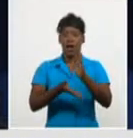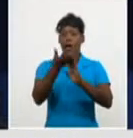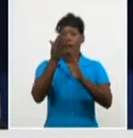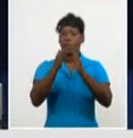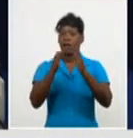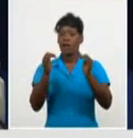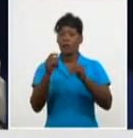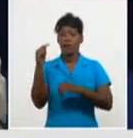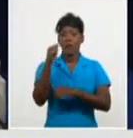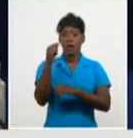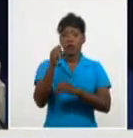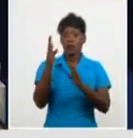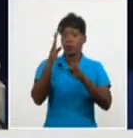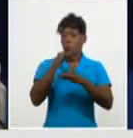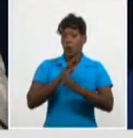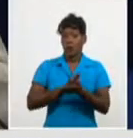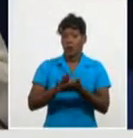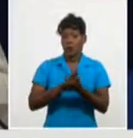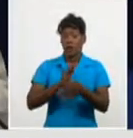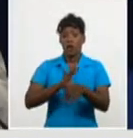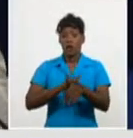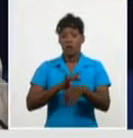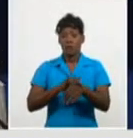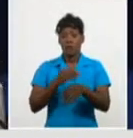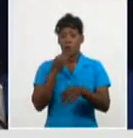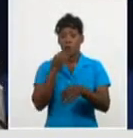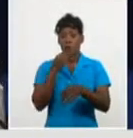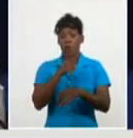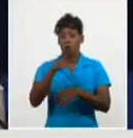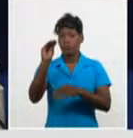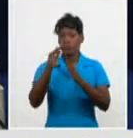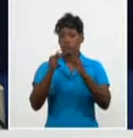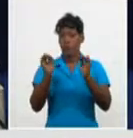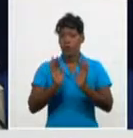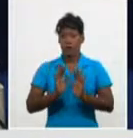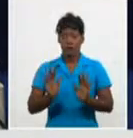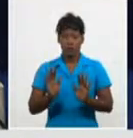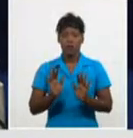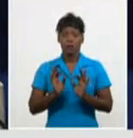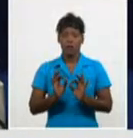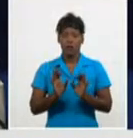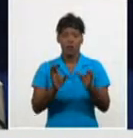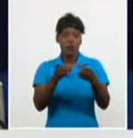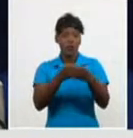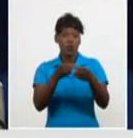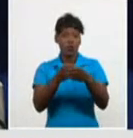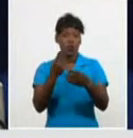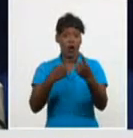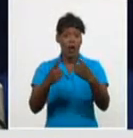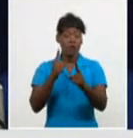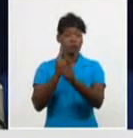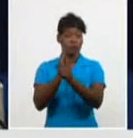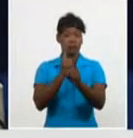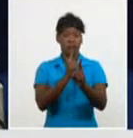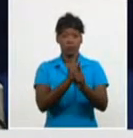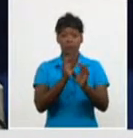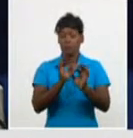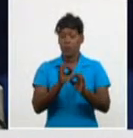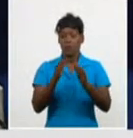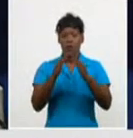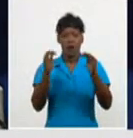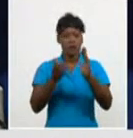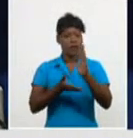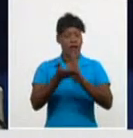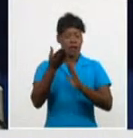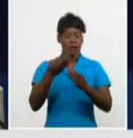se acorta el del paciente sospechoso y el de los contactos de ese paciente. Creo que la pregunta concluye con que